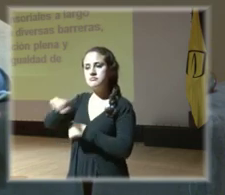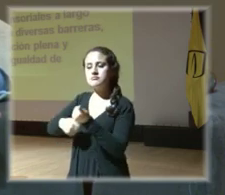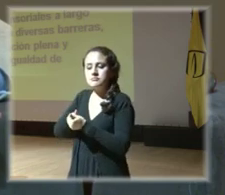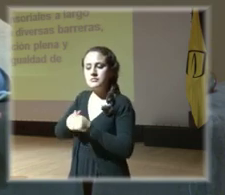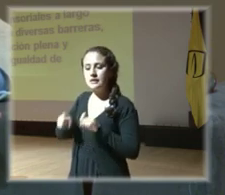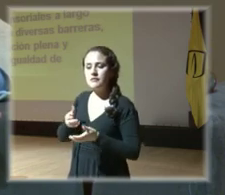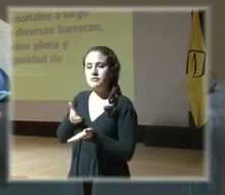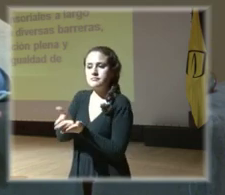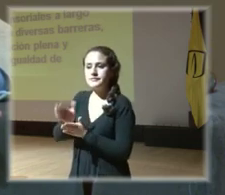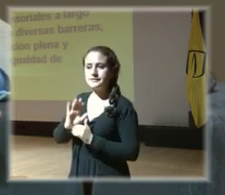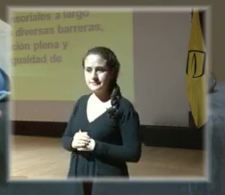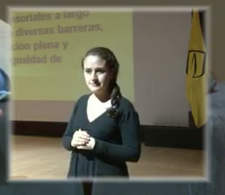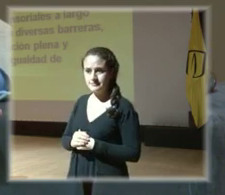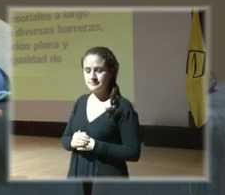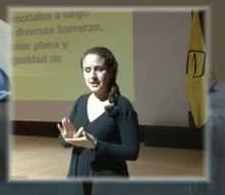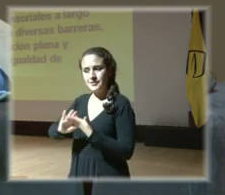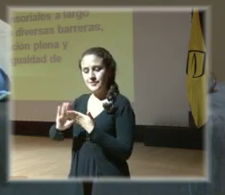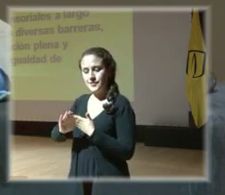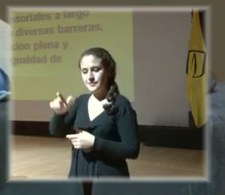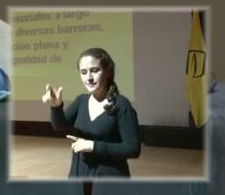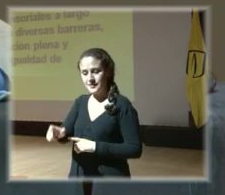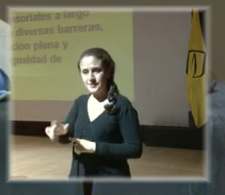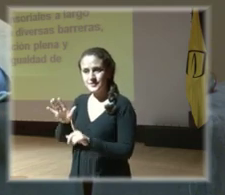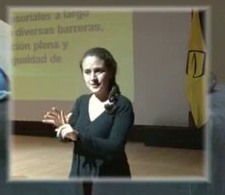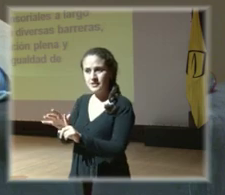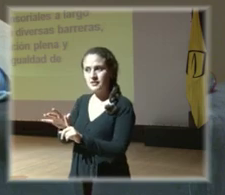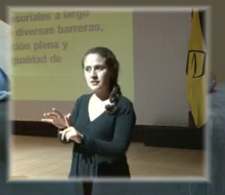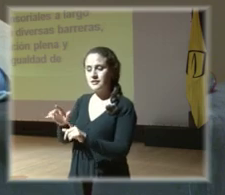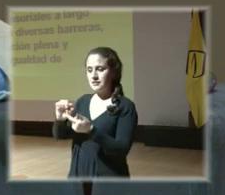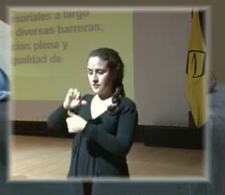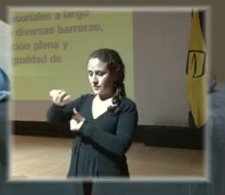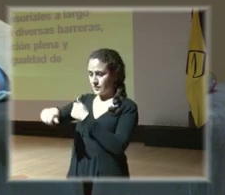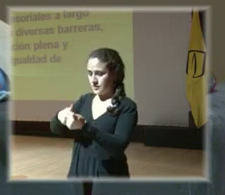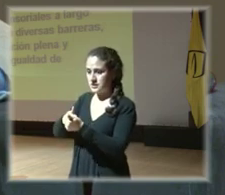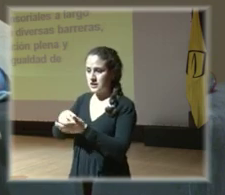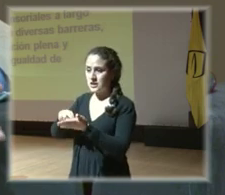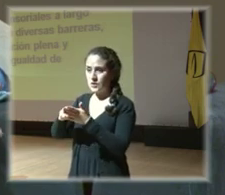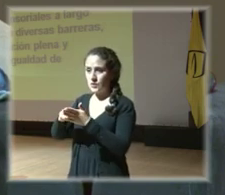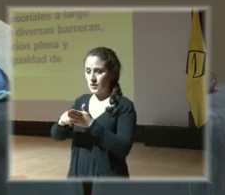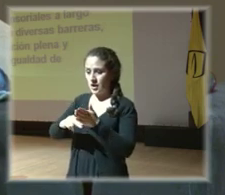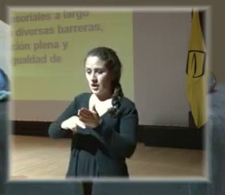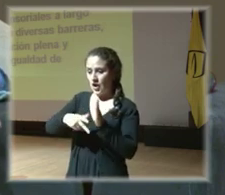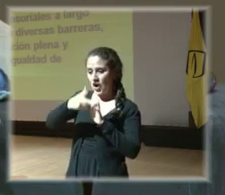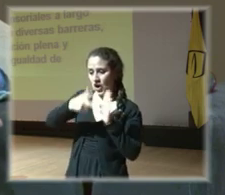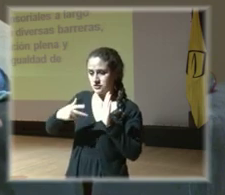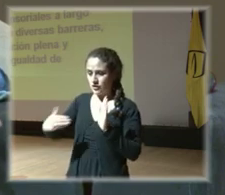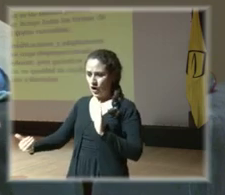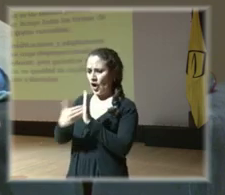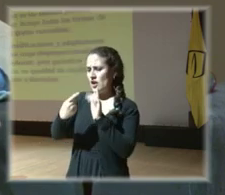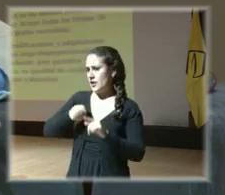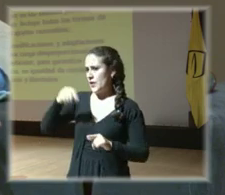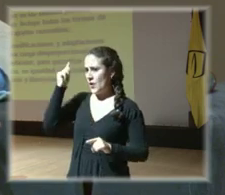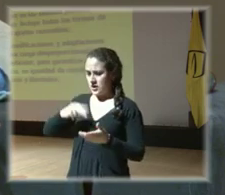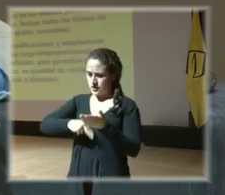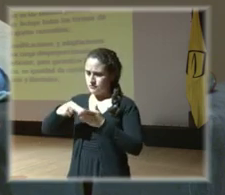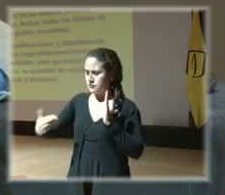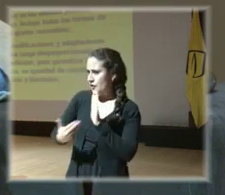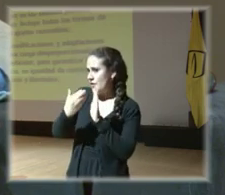señalando pues que no, la sola figura no era contraria a la Constitución y también a la